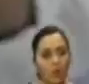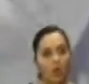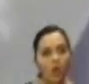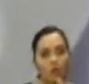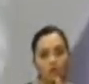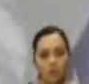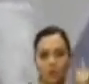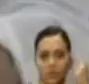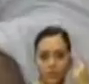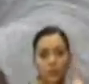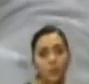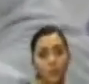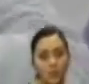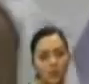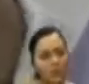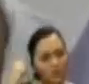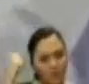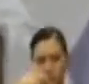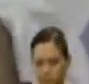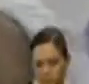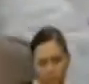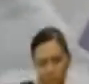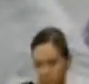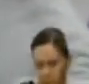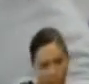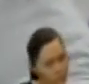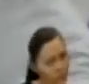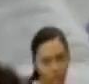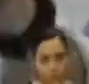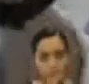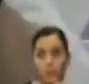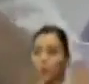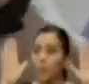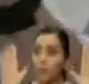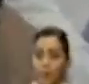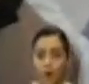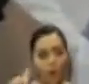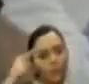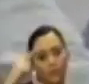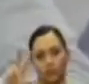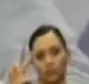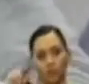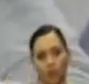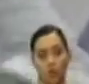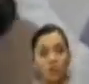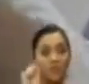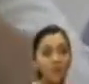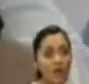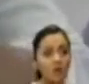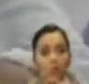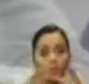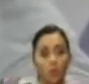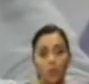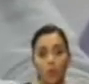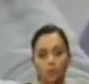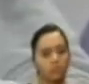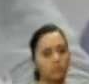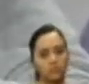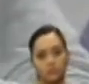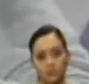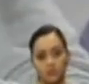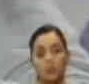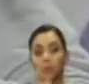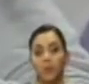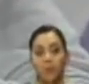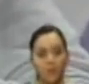Pero tienen derecho a marchar, no tienen derecho a paralizar el país, no tienen derecho a dañar bienes públicos, peor bienes privados,